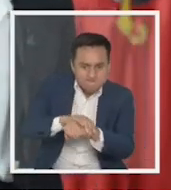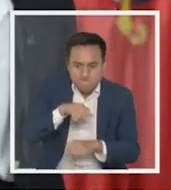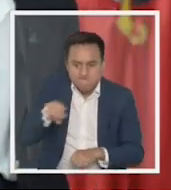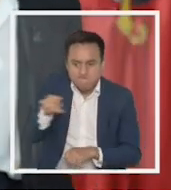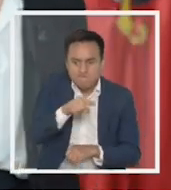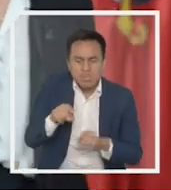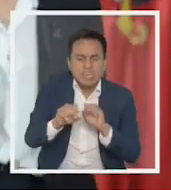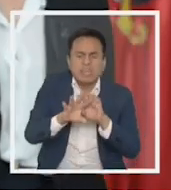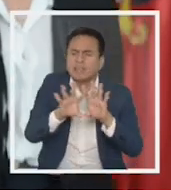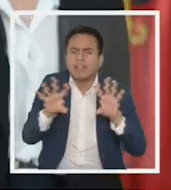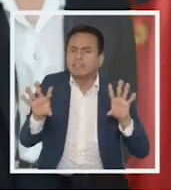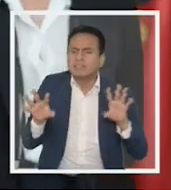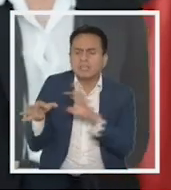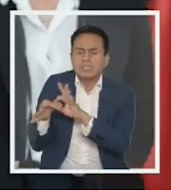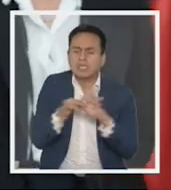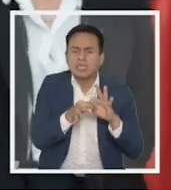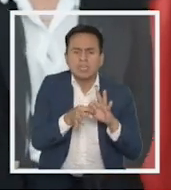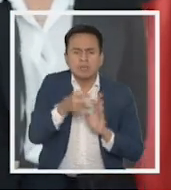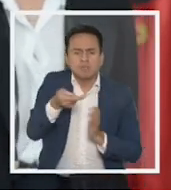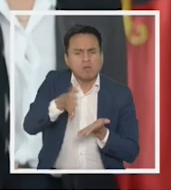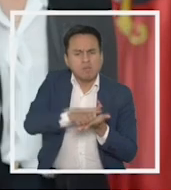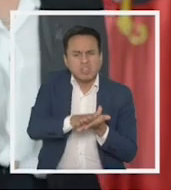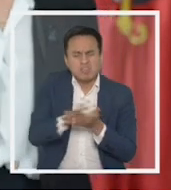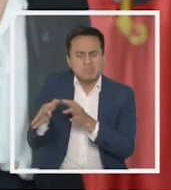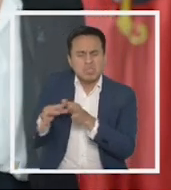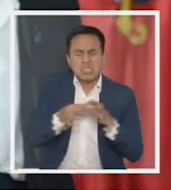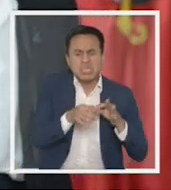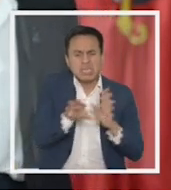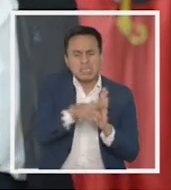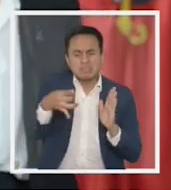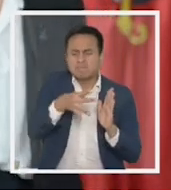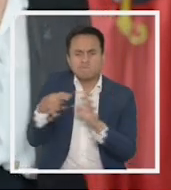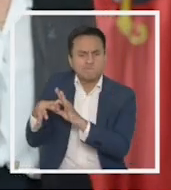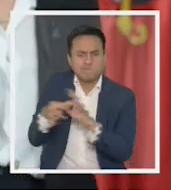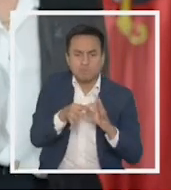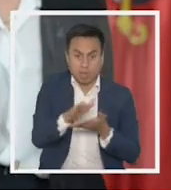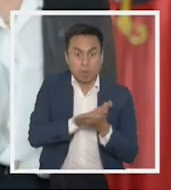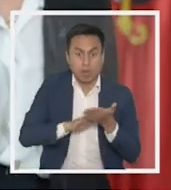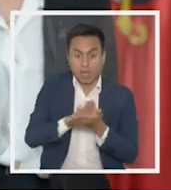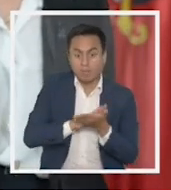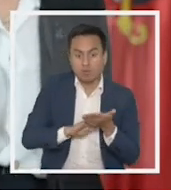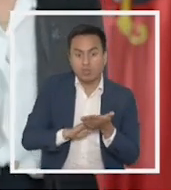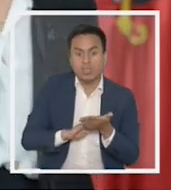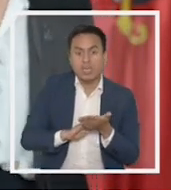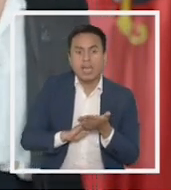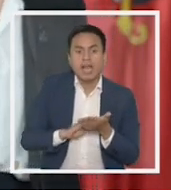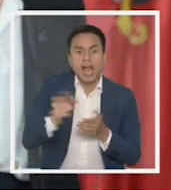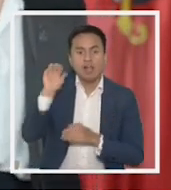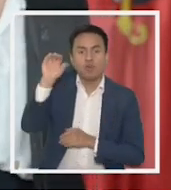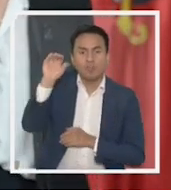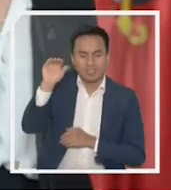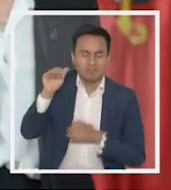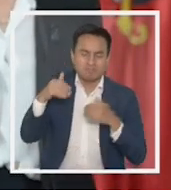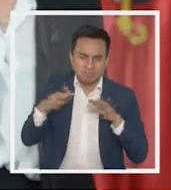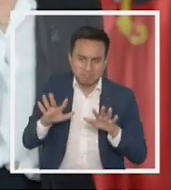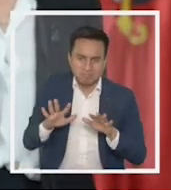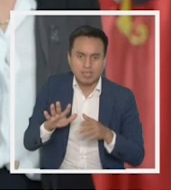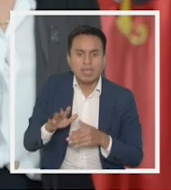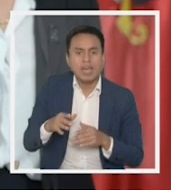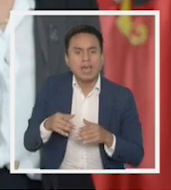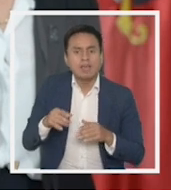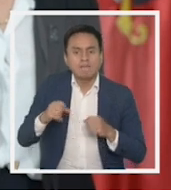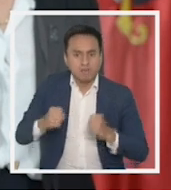asociados, como por ejemplo lo hemos hecho en Alto Hospicio, reforzando la acción investigativa especialmente donde